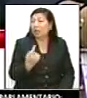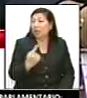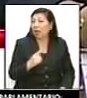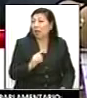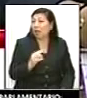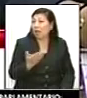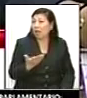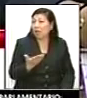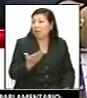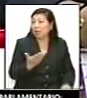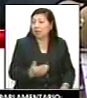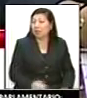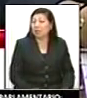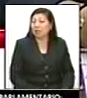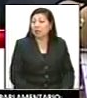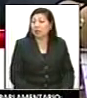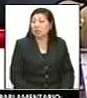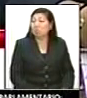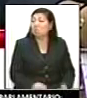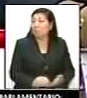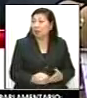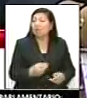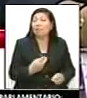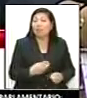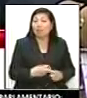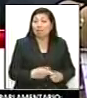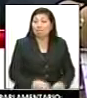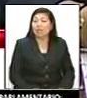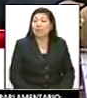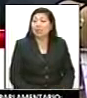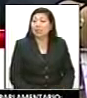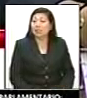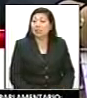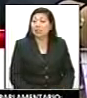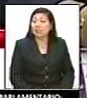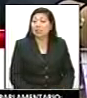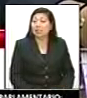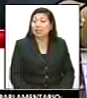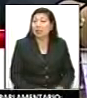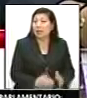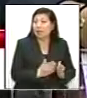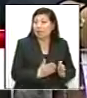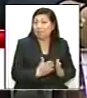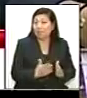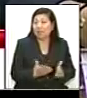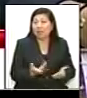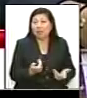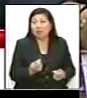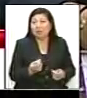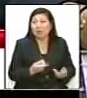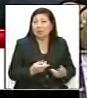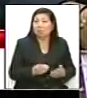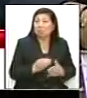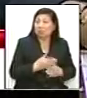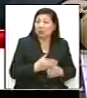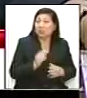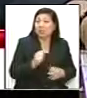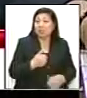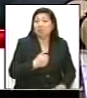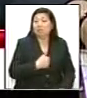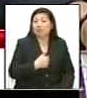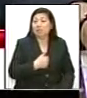situación de suma gravedad y la medida es necesaria, es idónea y es proporcional en sí